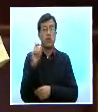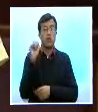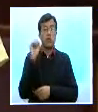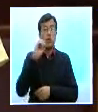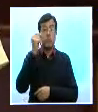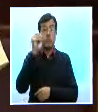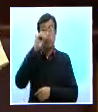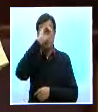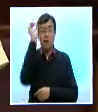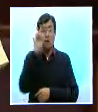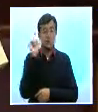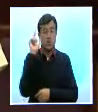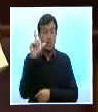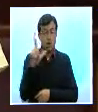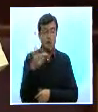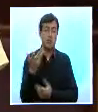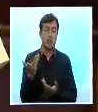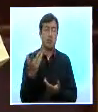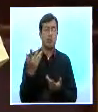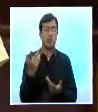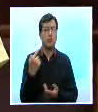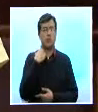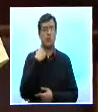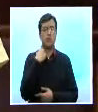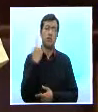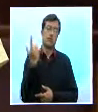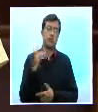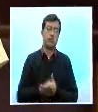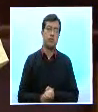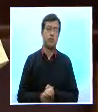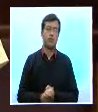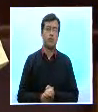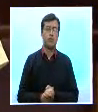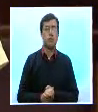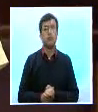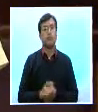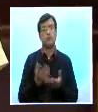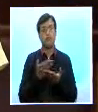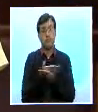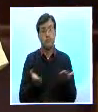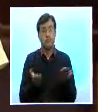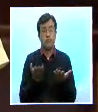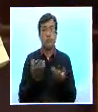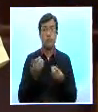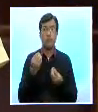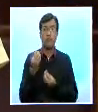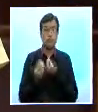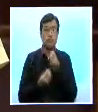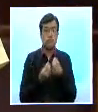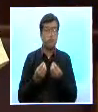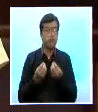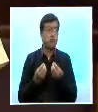eso nos afectó enormemente lo que conllevó que no podíamos ser operativos